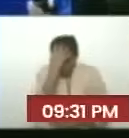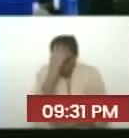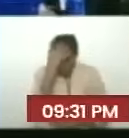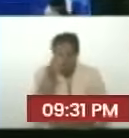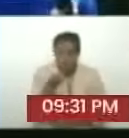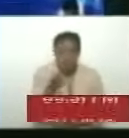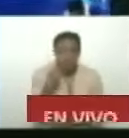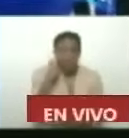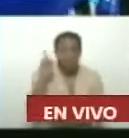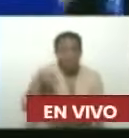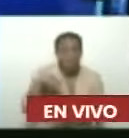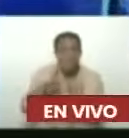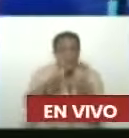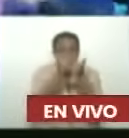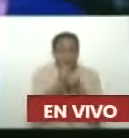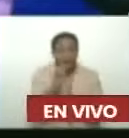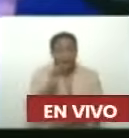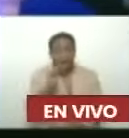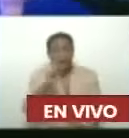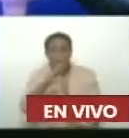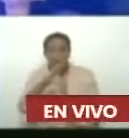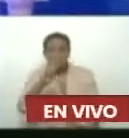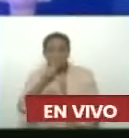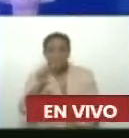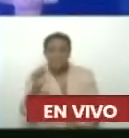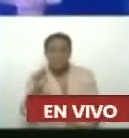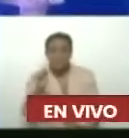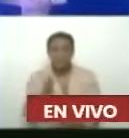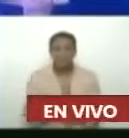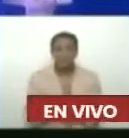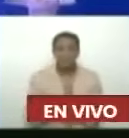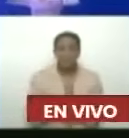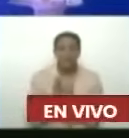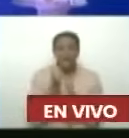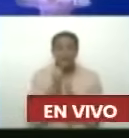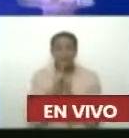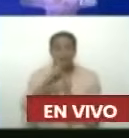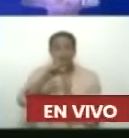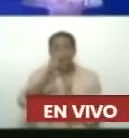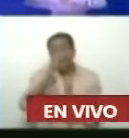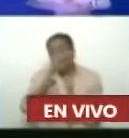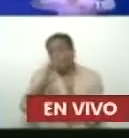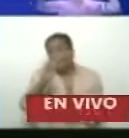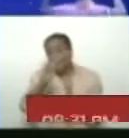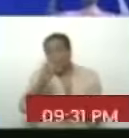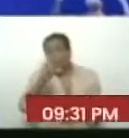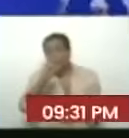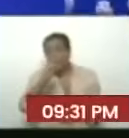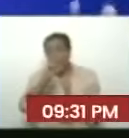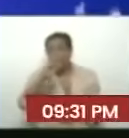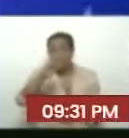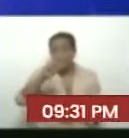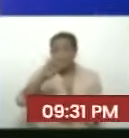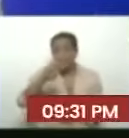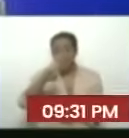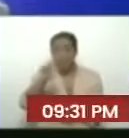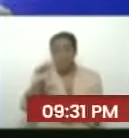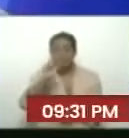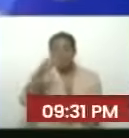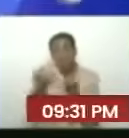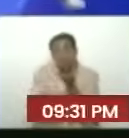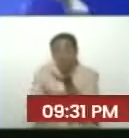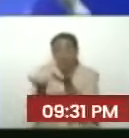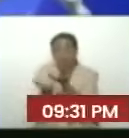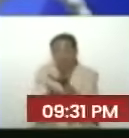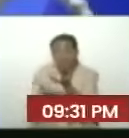¿Esto también es de arcilla? Esa escultura está hecha en arcilla polimérica. ¿Y está pasado por horno? Claro